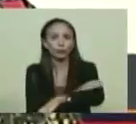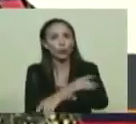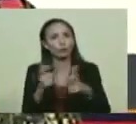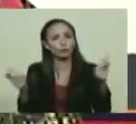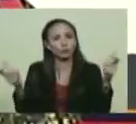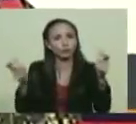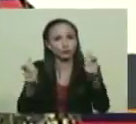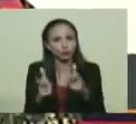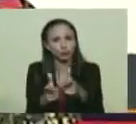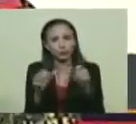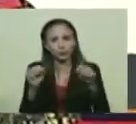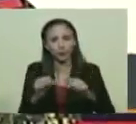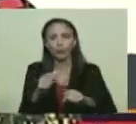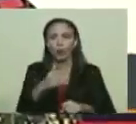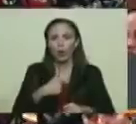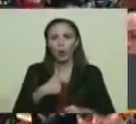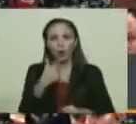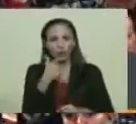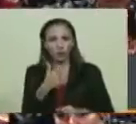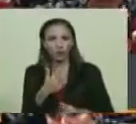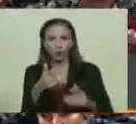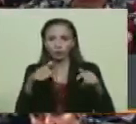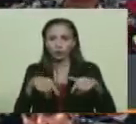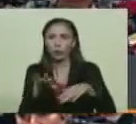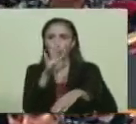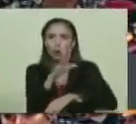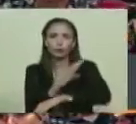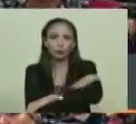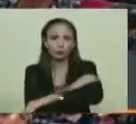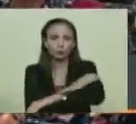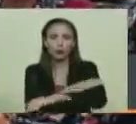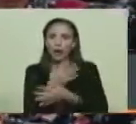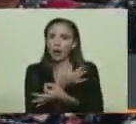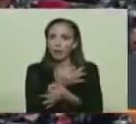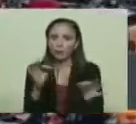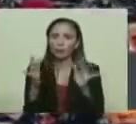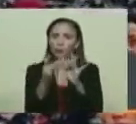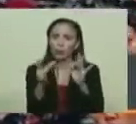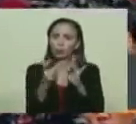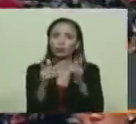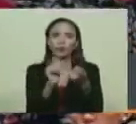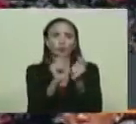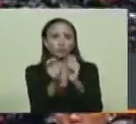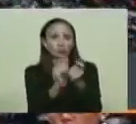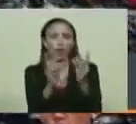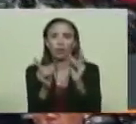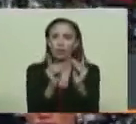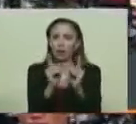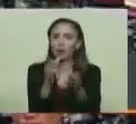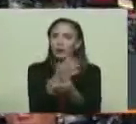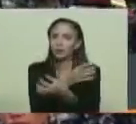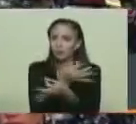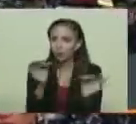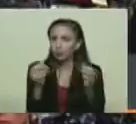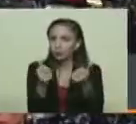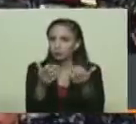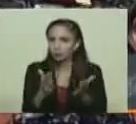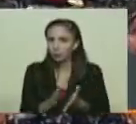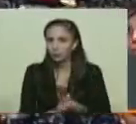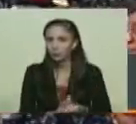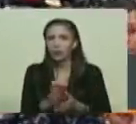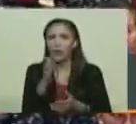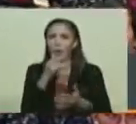Y puedo decir hoy por hoy que con los 4 gobernadores tengo una relación excelente de diálogo y trabajo. Eso es lo que nosotros